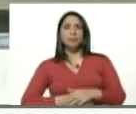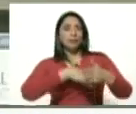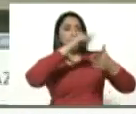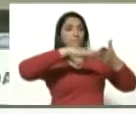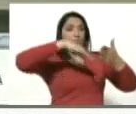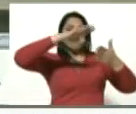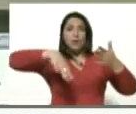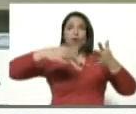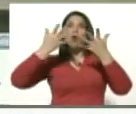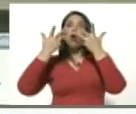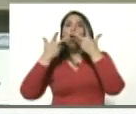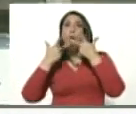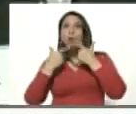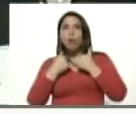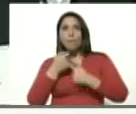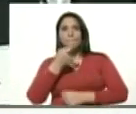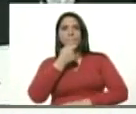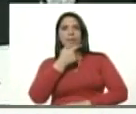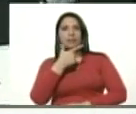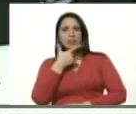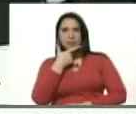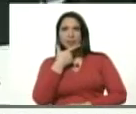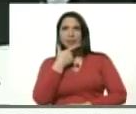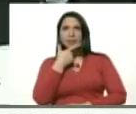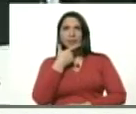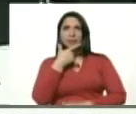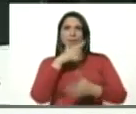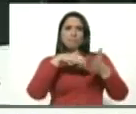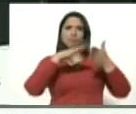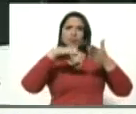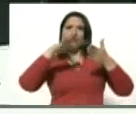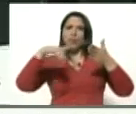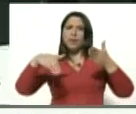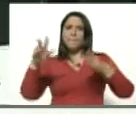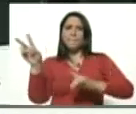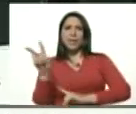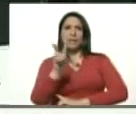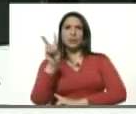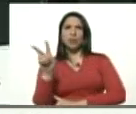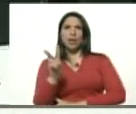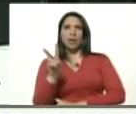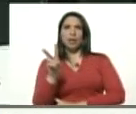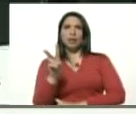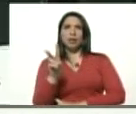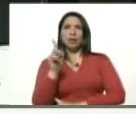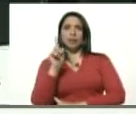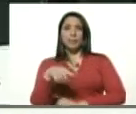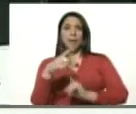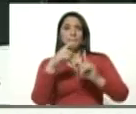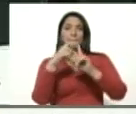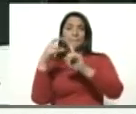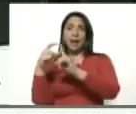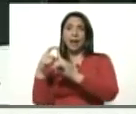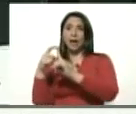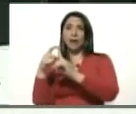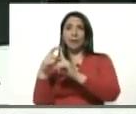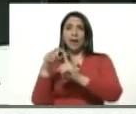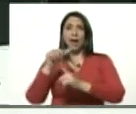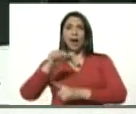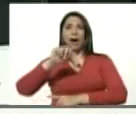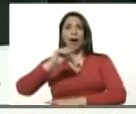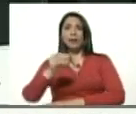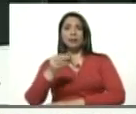color, la belleza, el muralismo venezolano y la palabra de Aquiles Nazoa. Adelante,